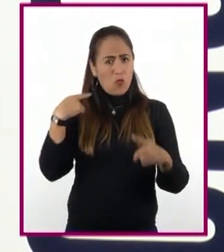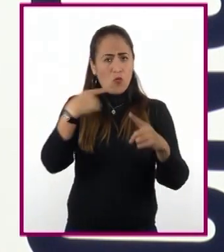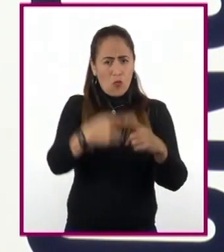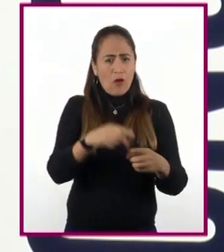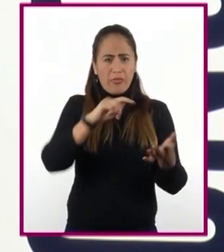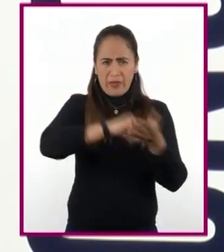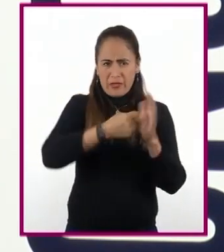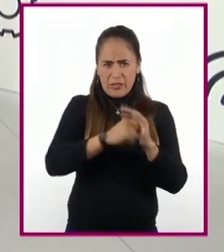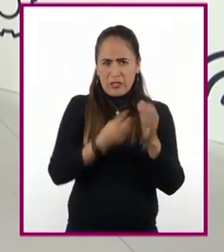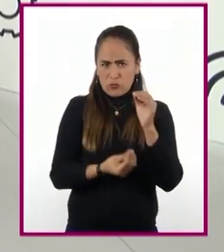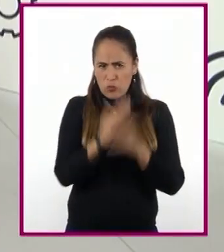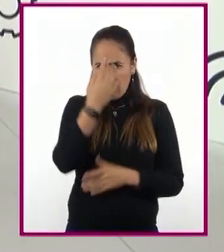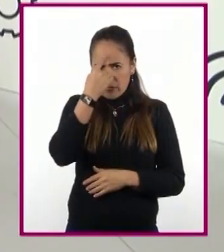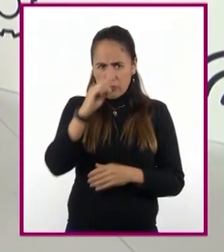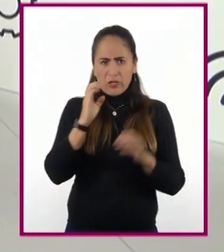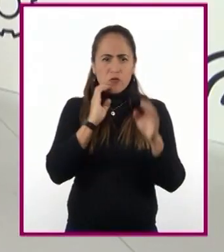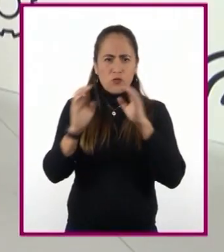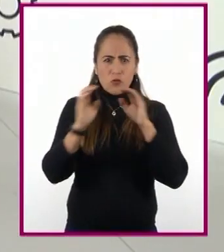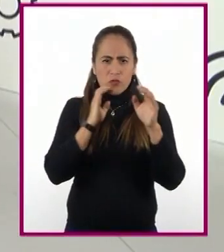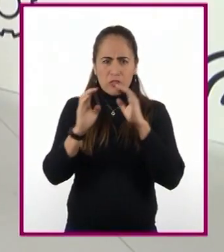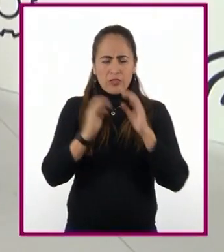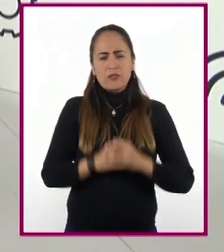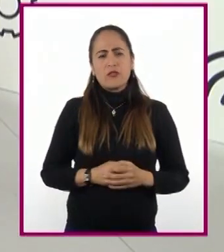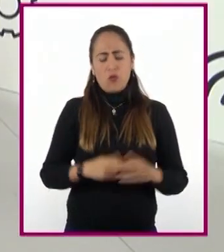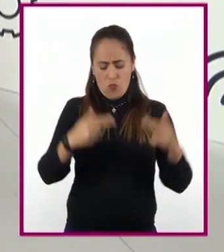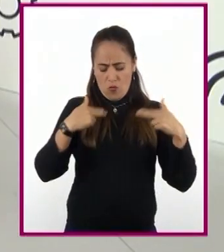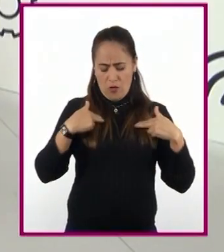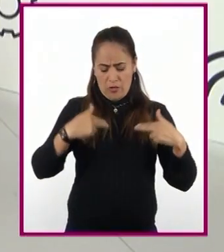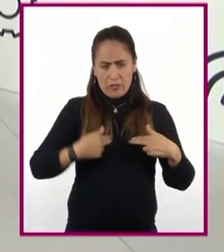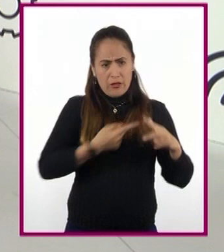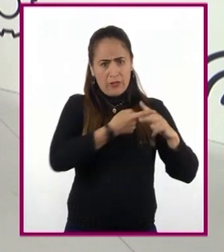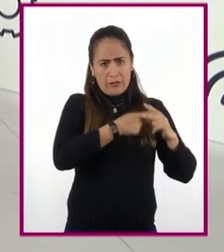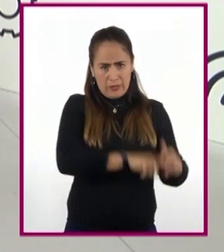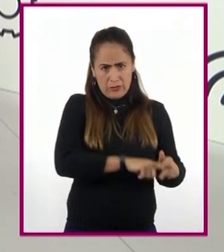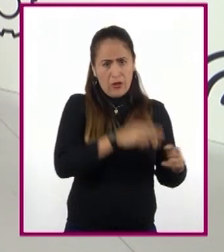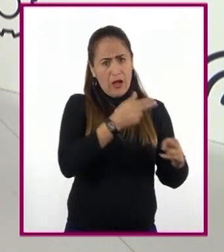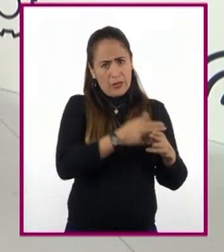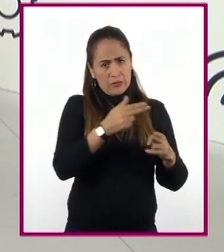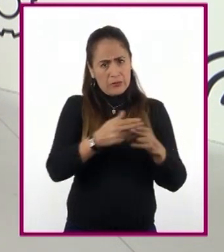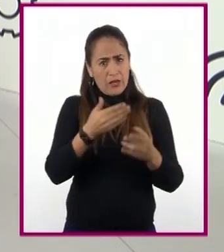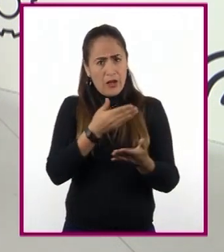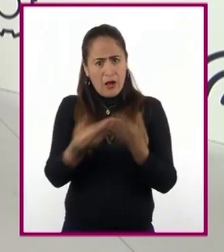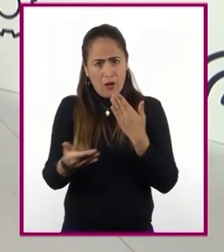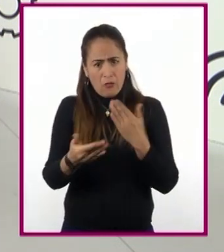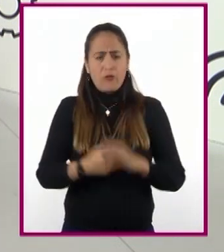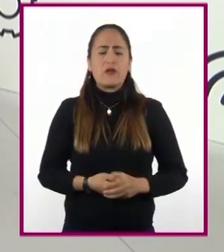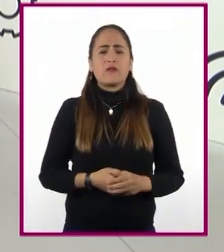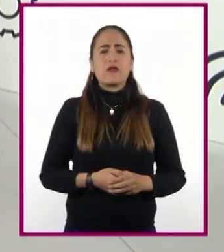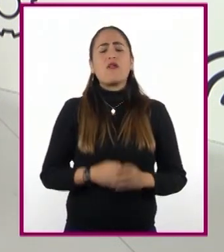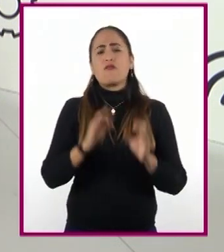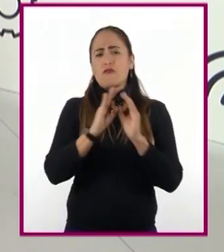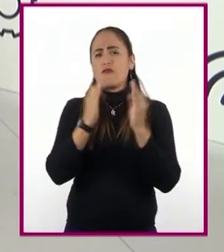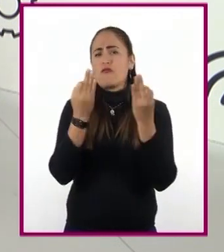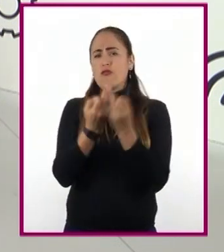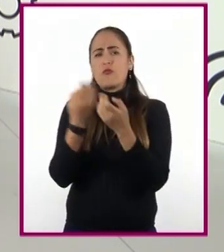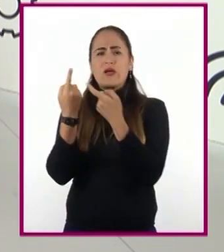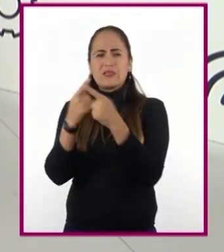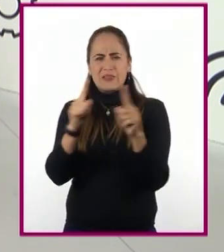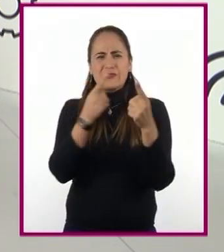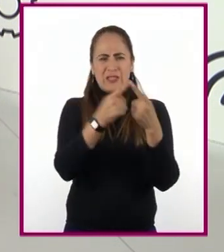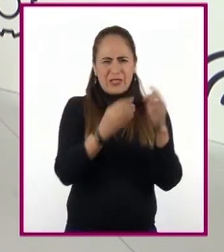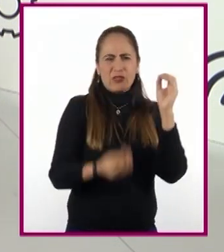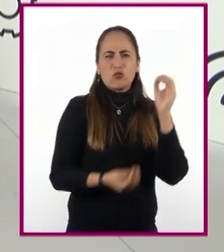comunicarse. Desde el origen de la humanidad hasta nuestros días, se han innovado diversos medios para realizar